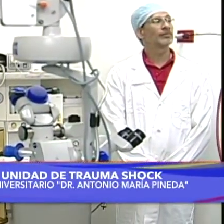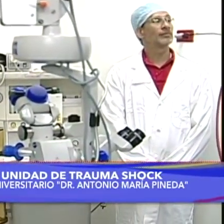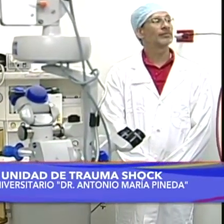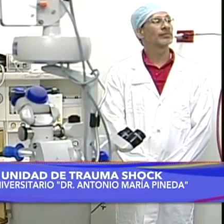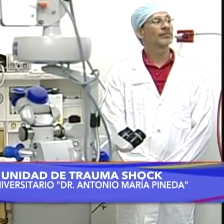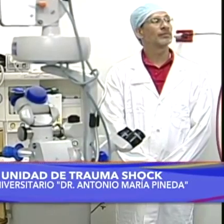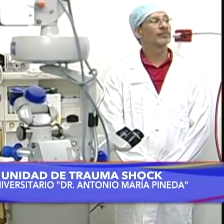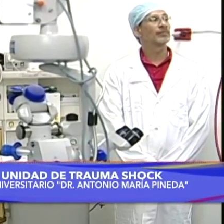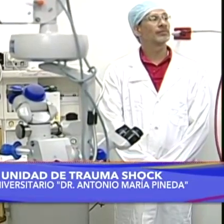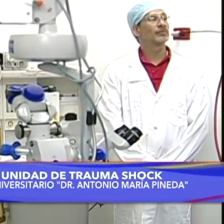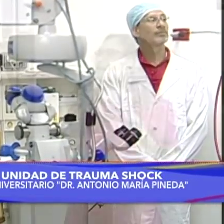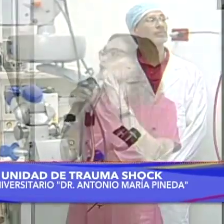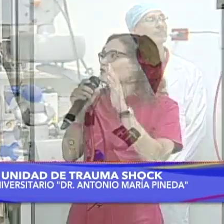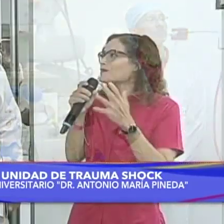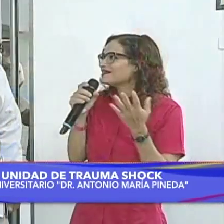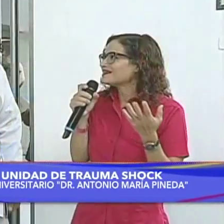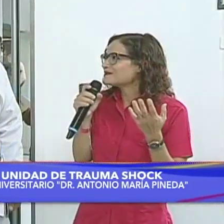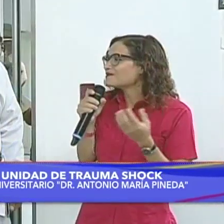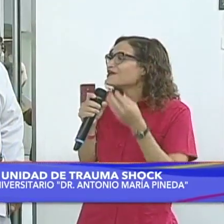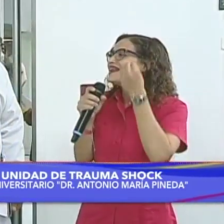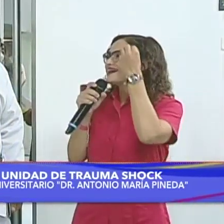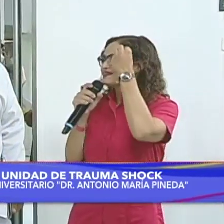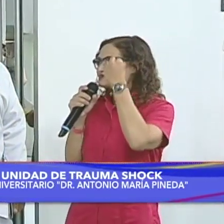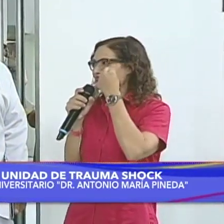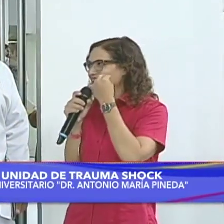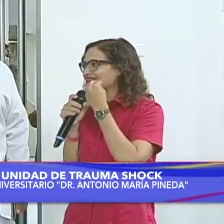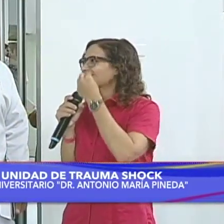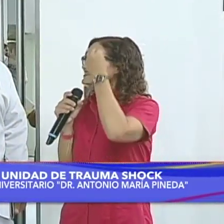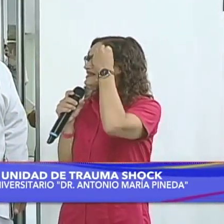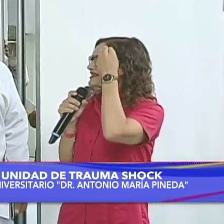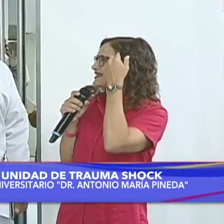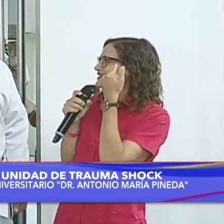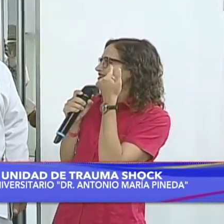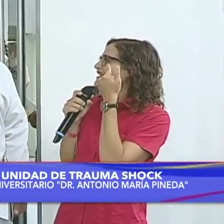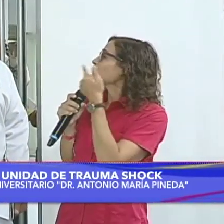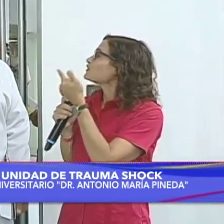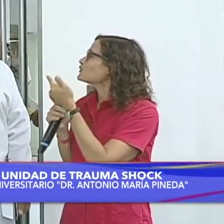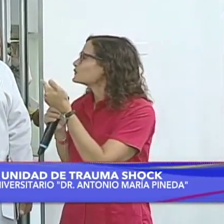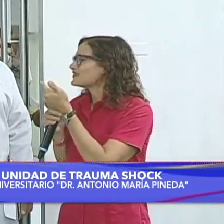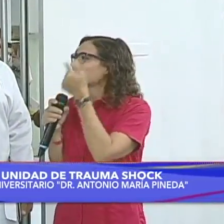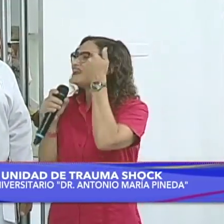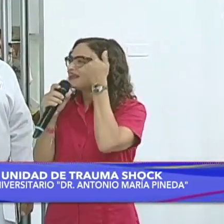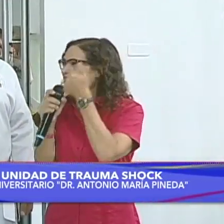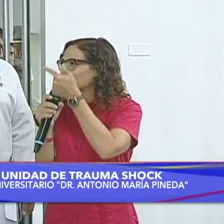operaciones de lo que comúnmente llamamos la carnosidad, que se